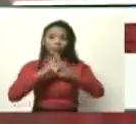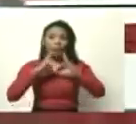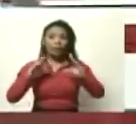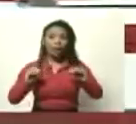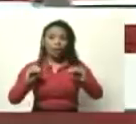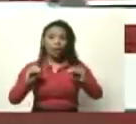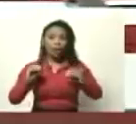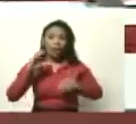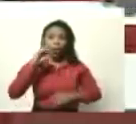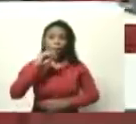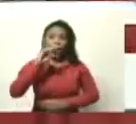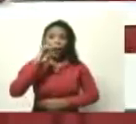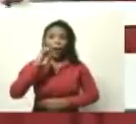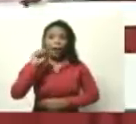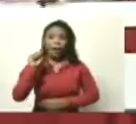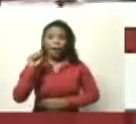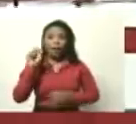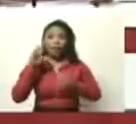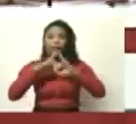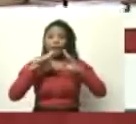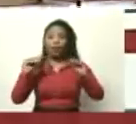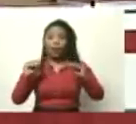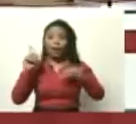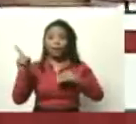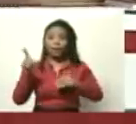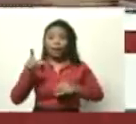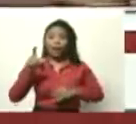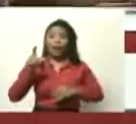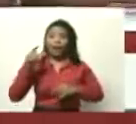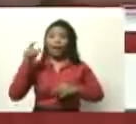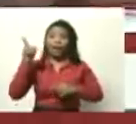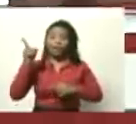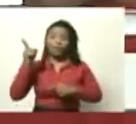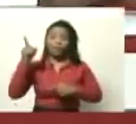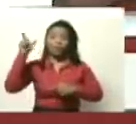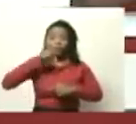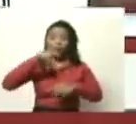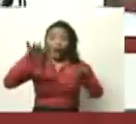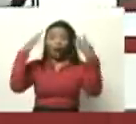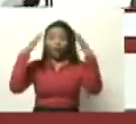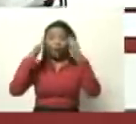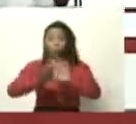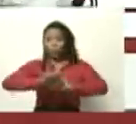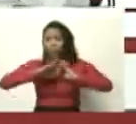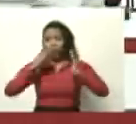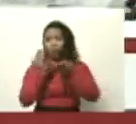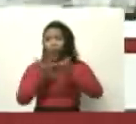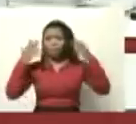Nicaragua y la OEA, creo que Nicaragua, la de Sandino, se merece un aplauso del mundo.